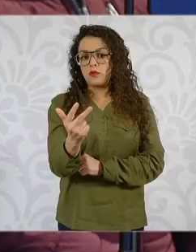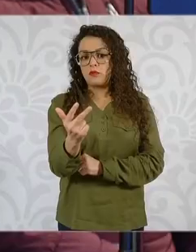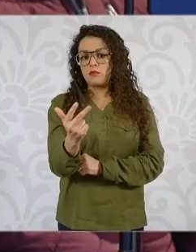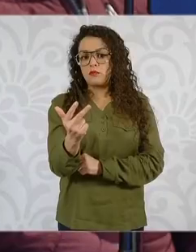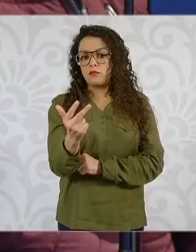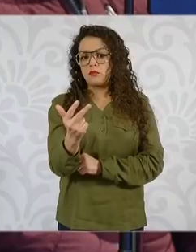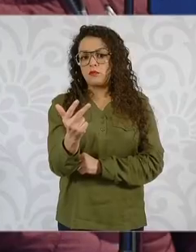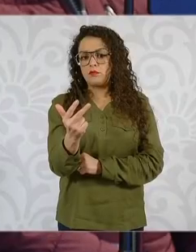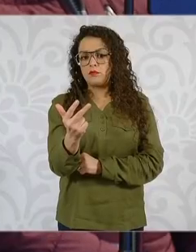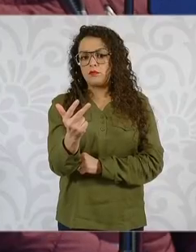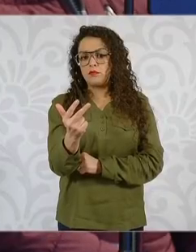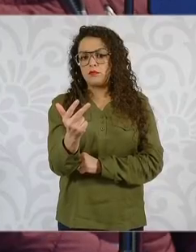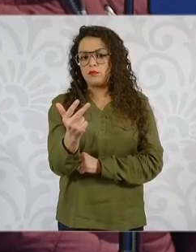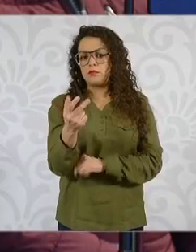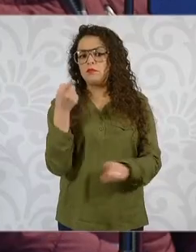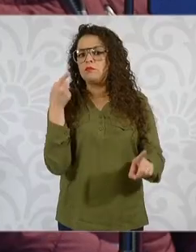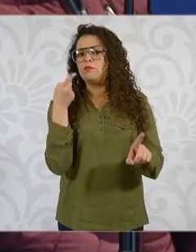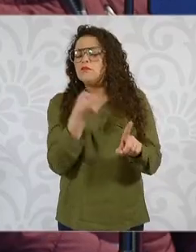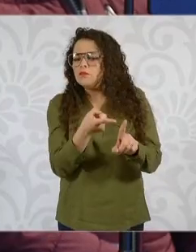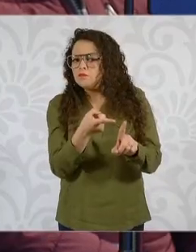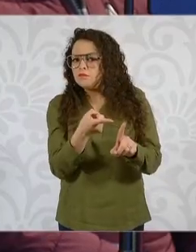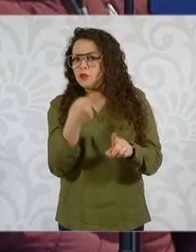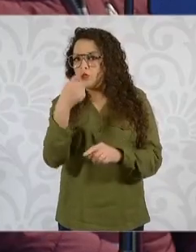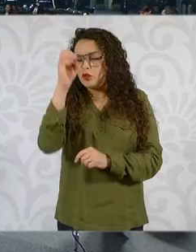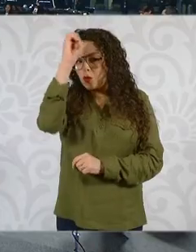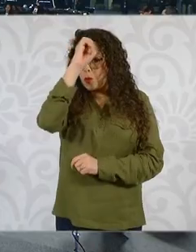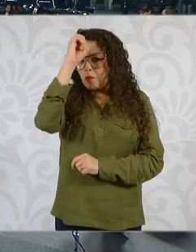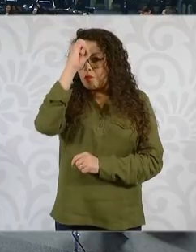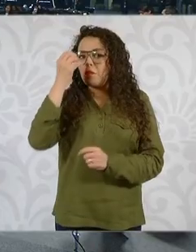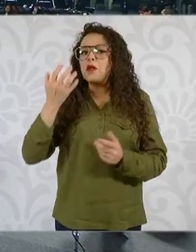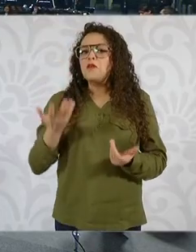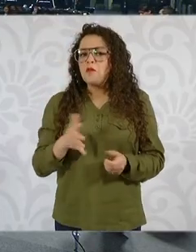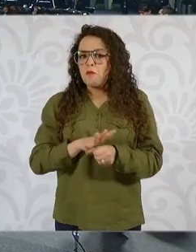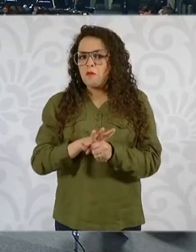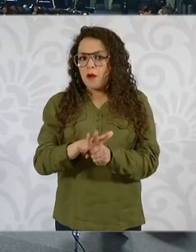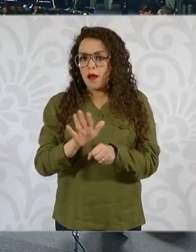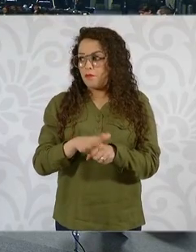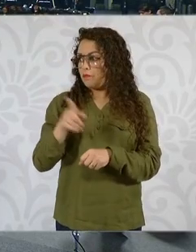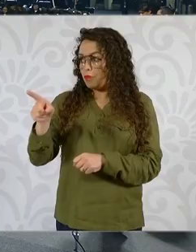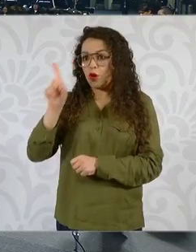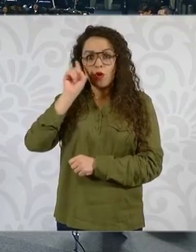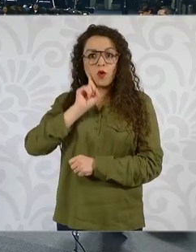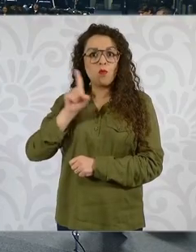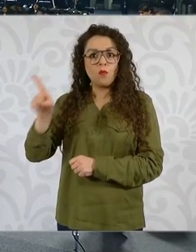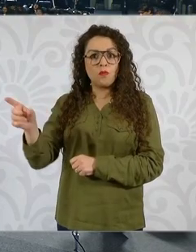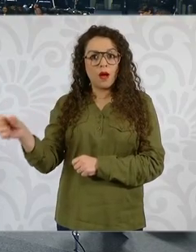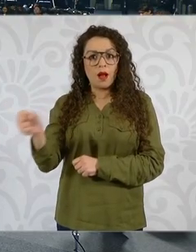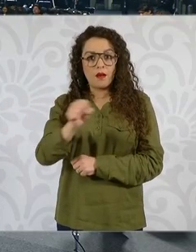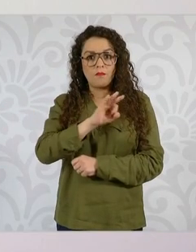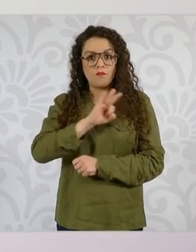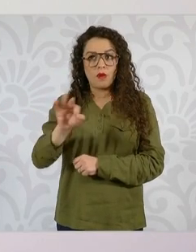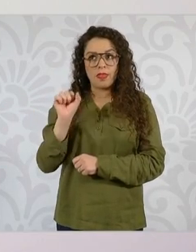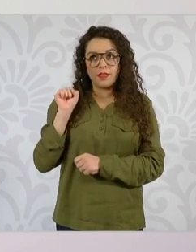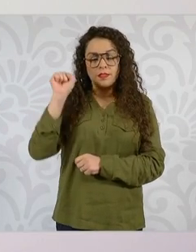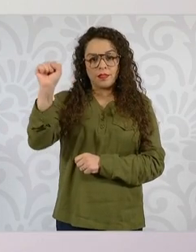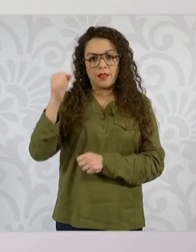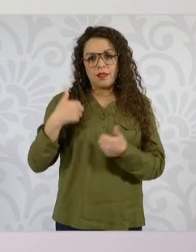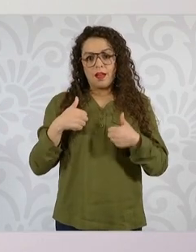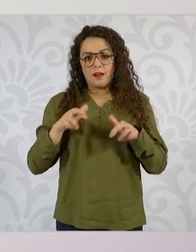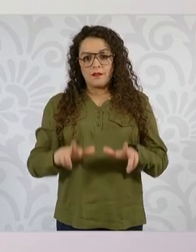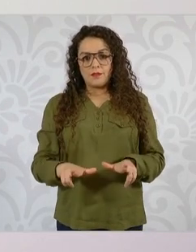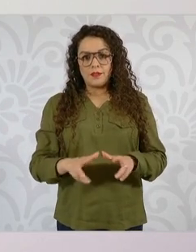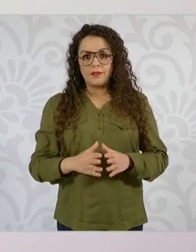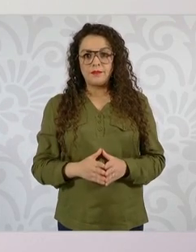que ya una mujer ha logrado llegar a esta etapa presidenta pues ahora sí que